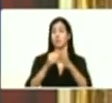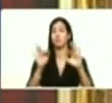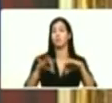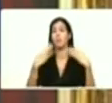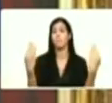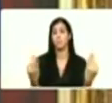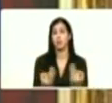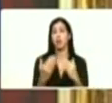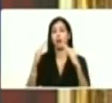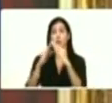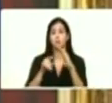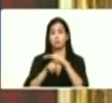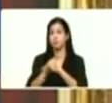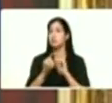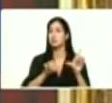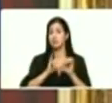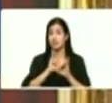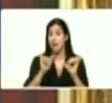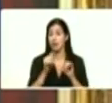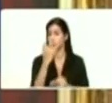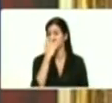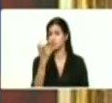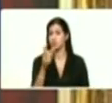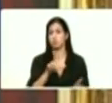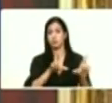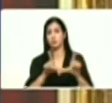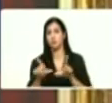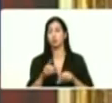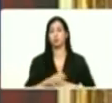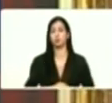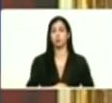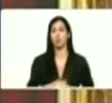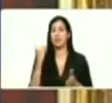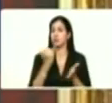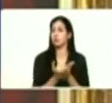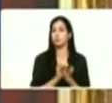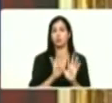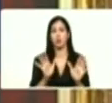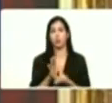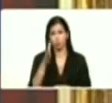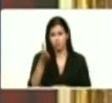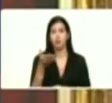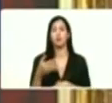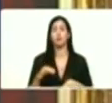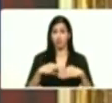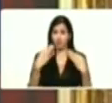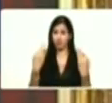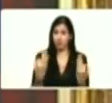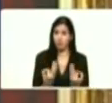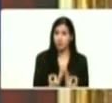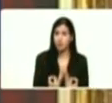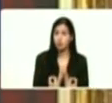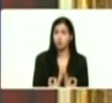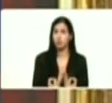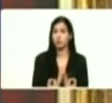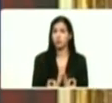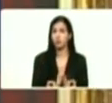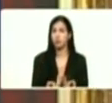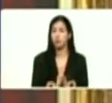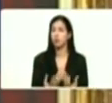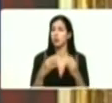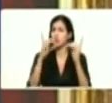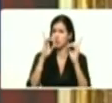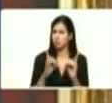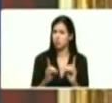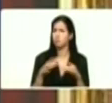debidamente visitados y registrados usted familia venezolana hogares de la patria además de las primeras medidas